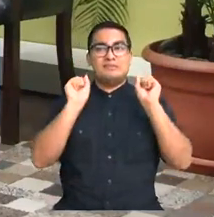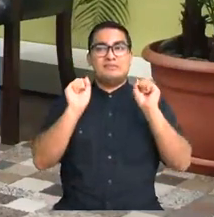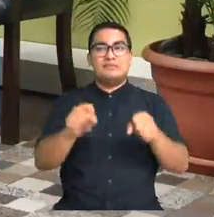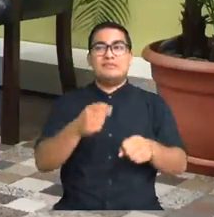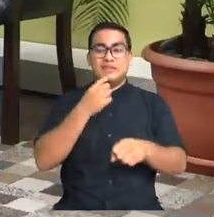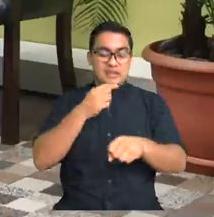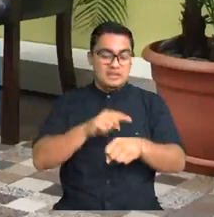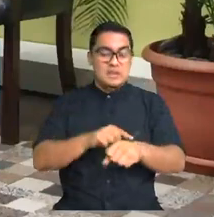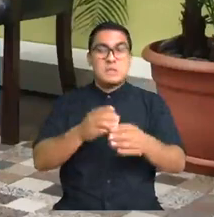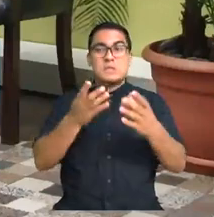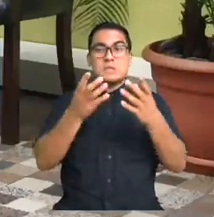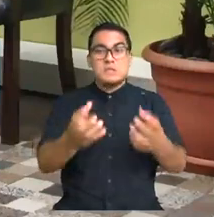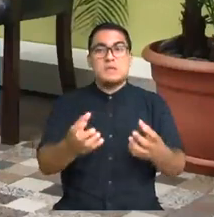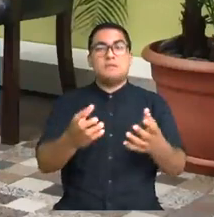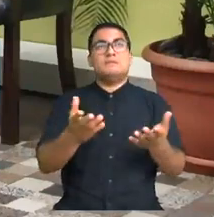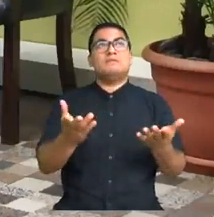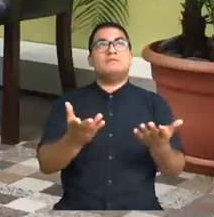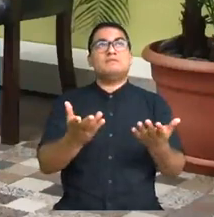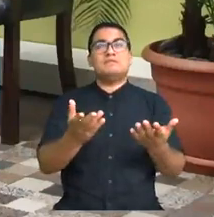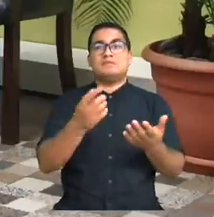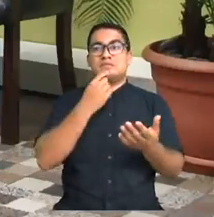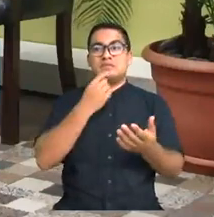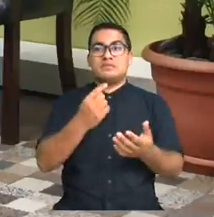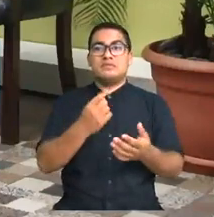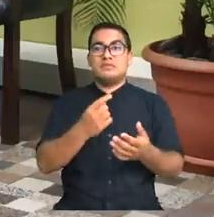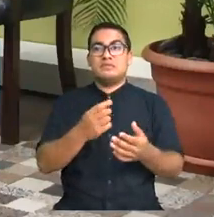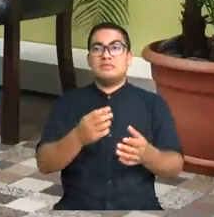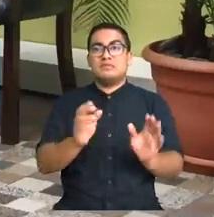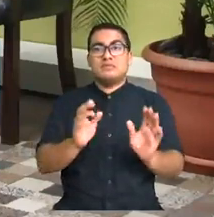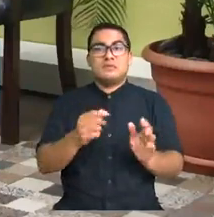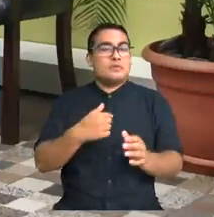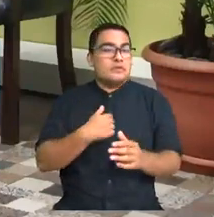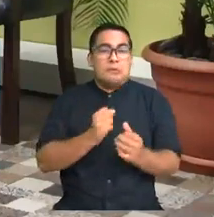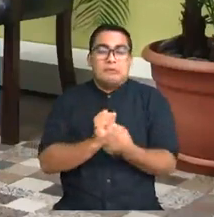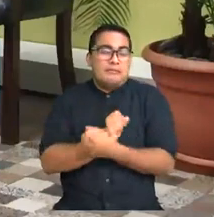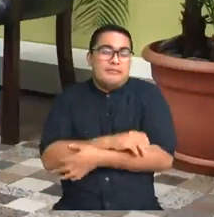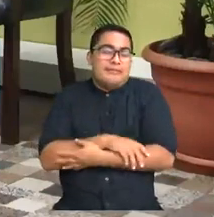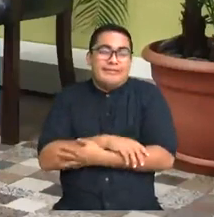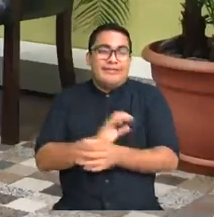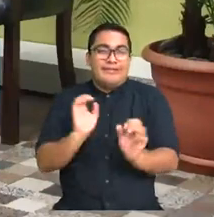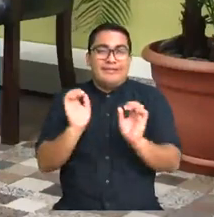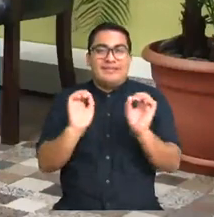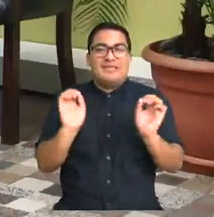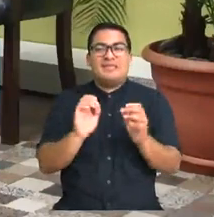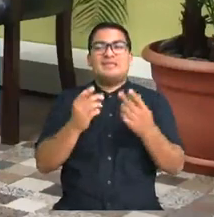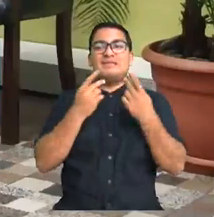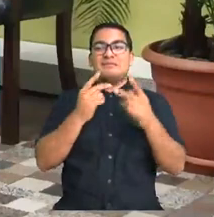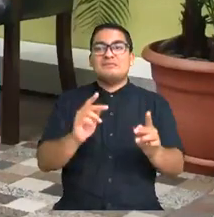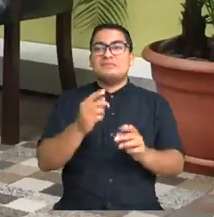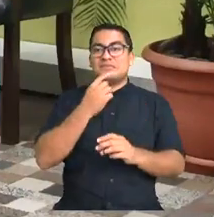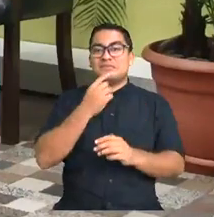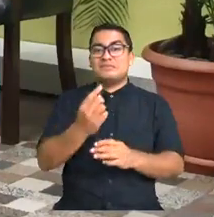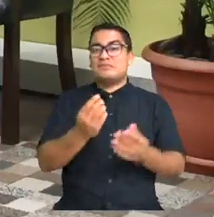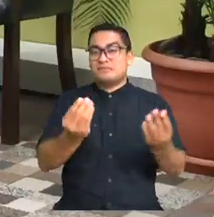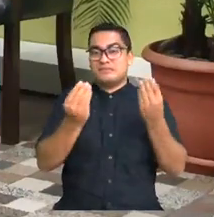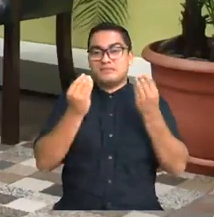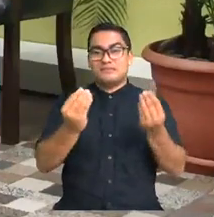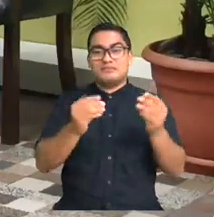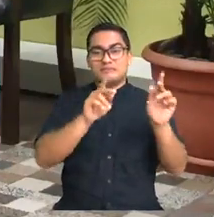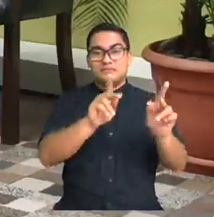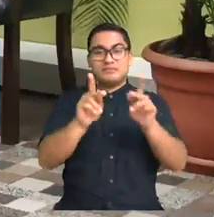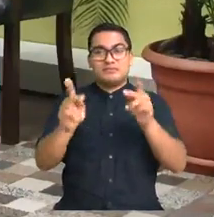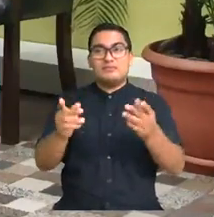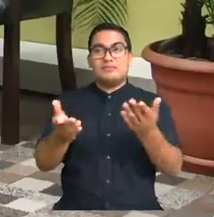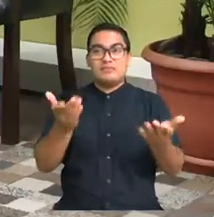resequedad en la piel. Pues no sé, yo no he sentido frío, pero Bueno, la mayoría, pues